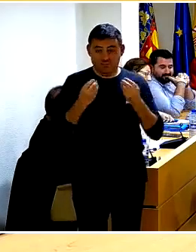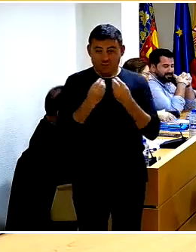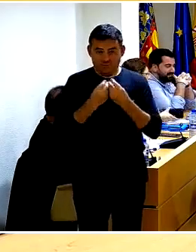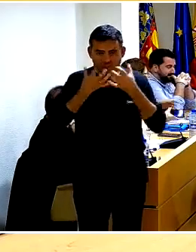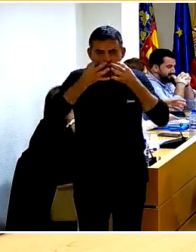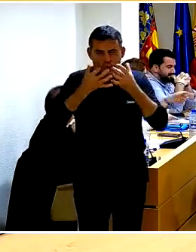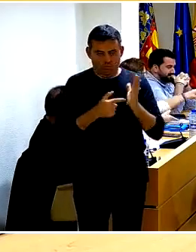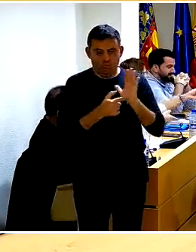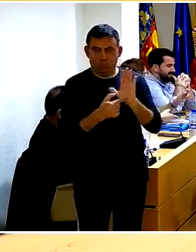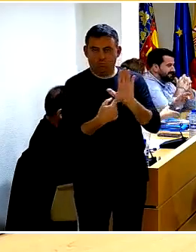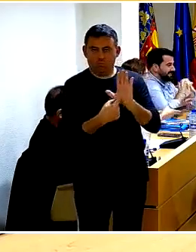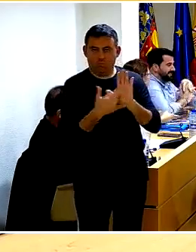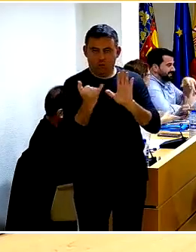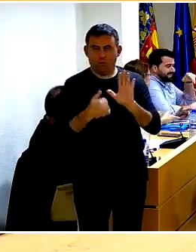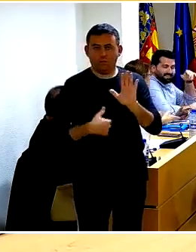que nosotros